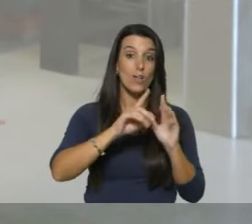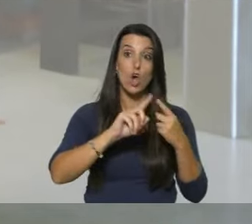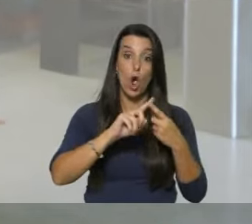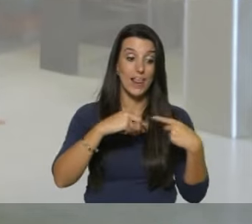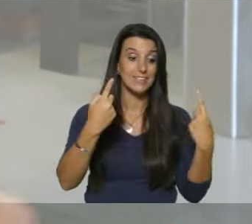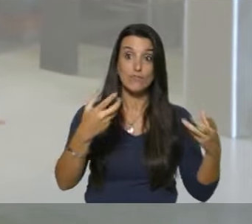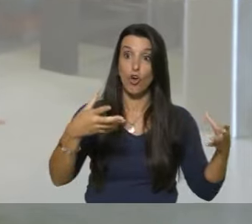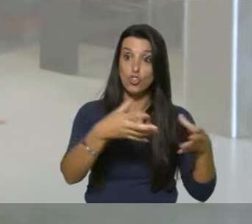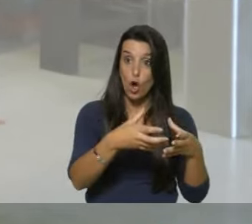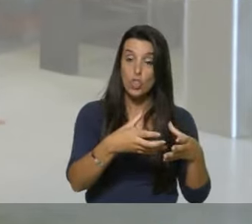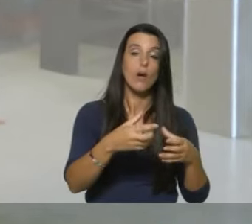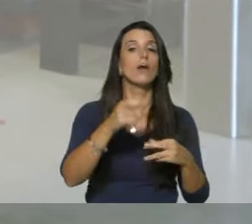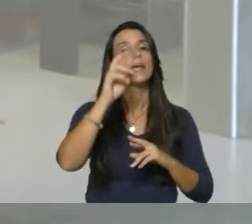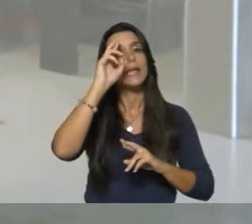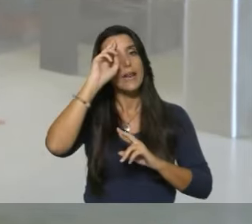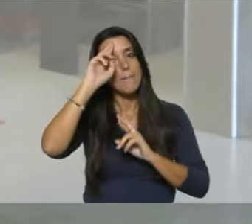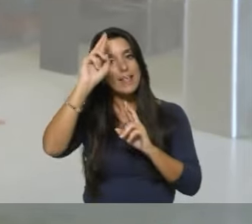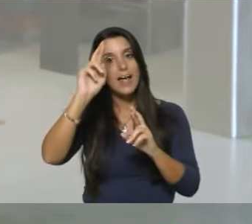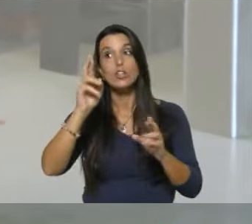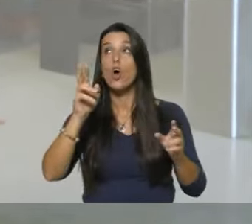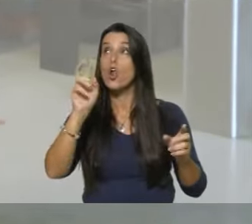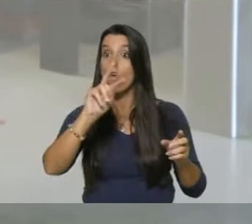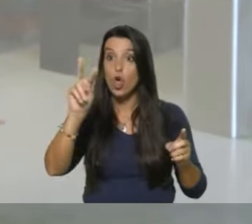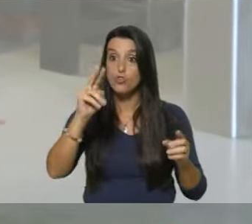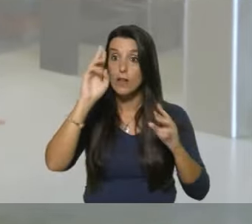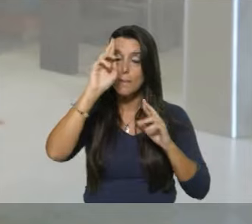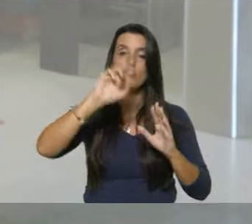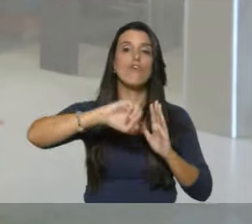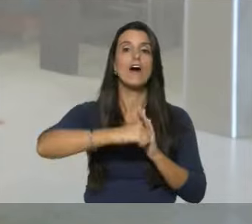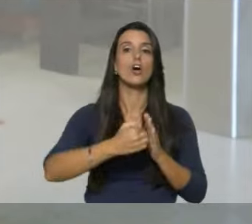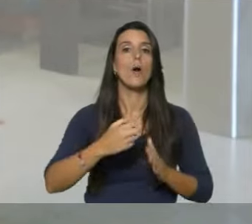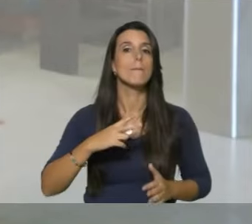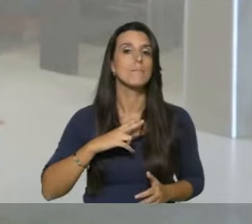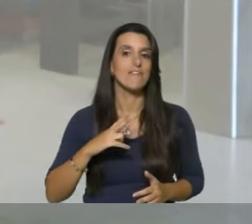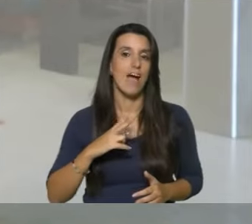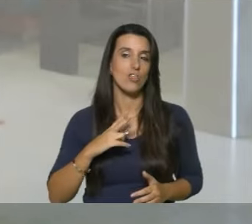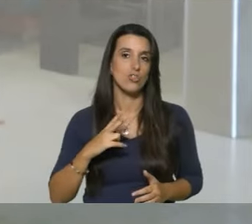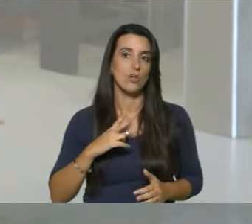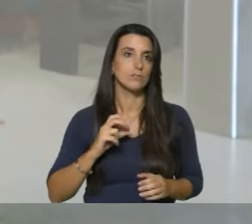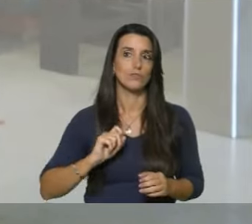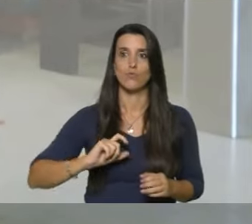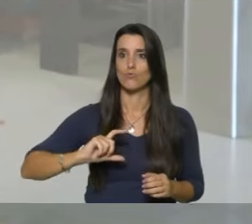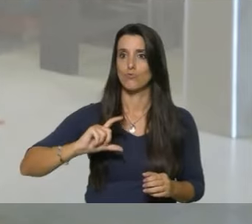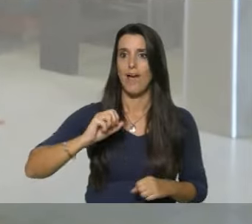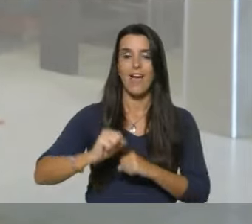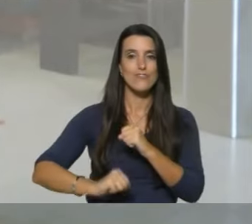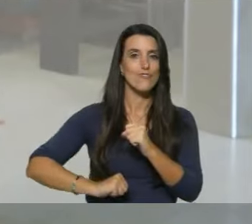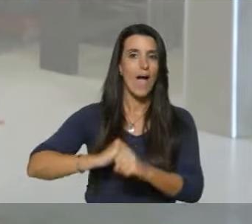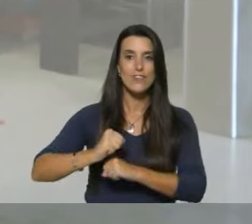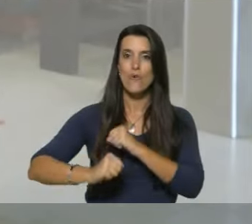vigentes y respetándose por las dos partes los bancos privados no dejan de incrementar años